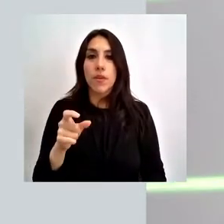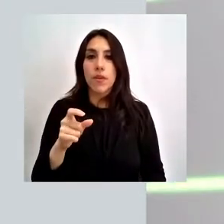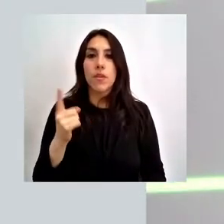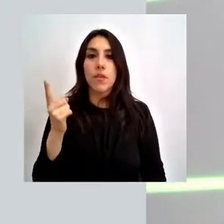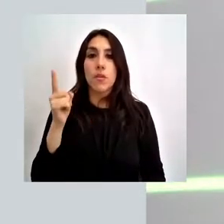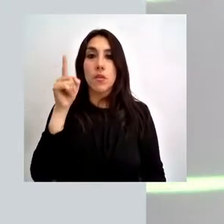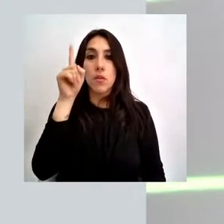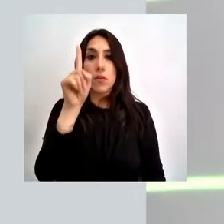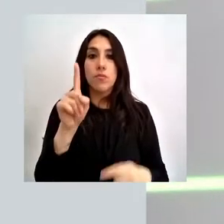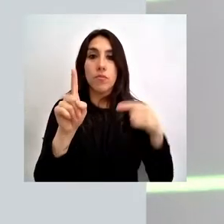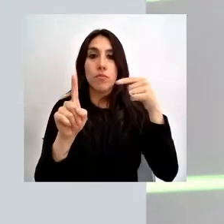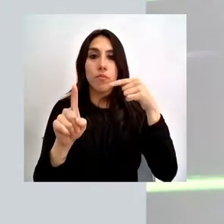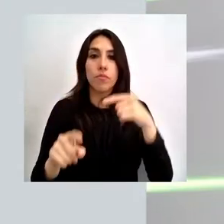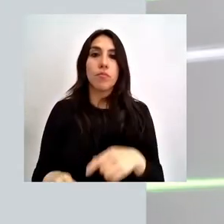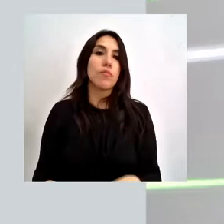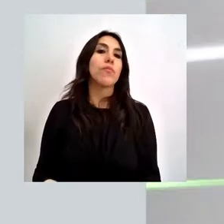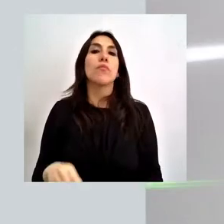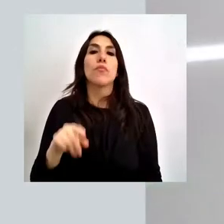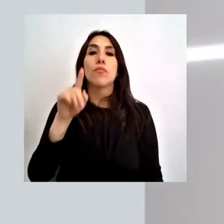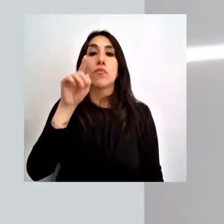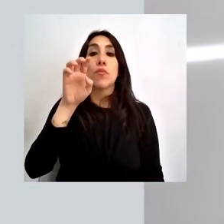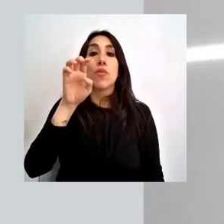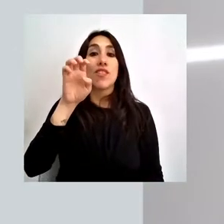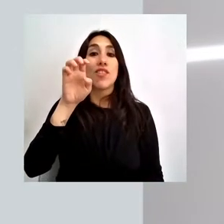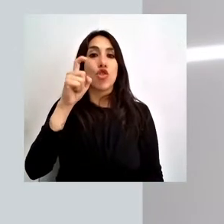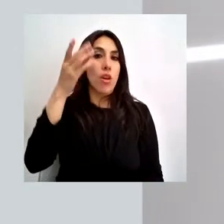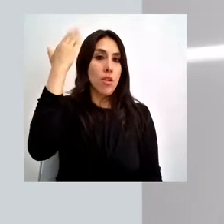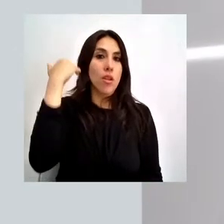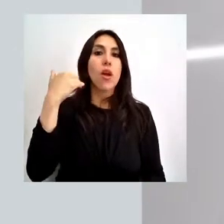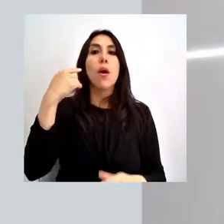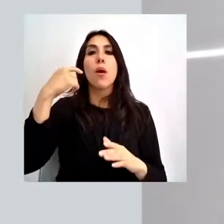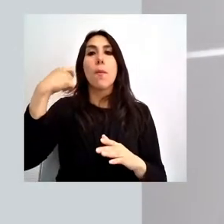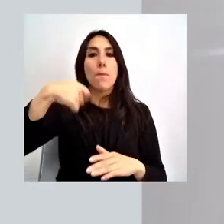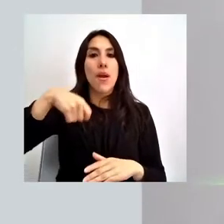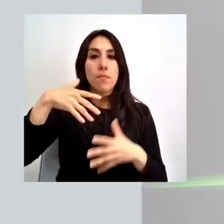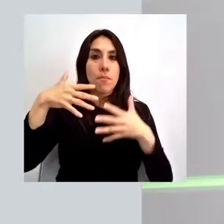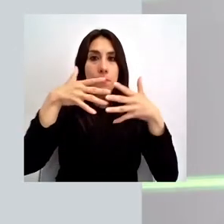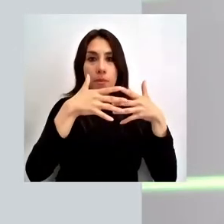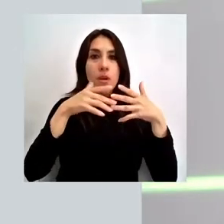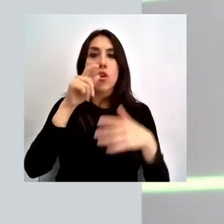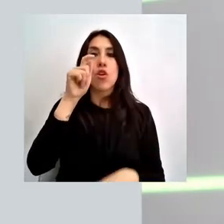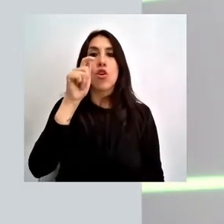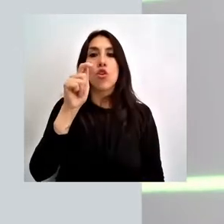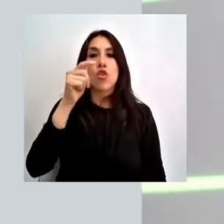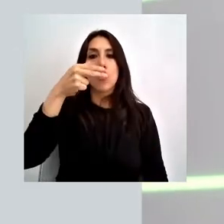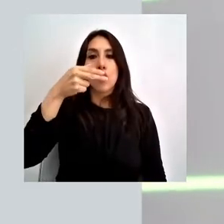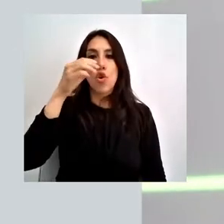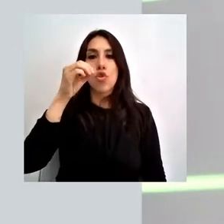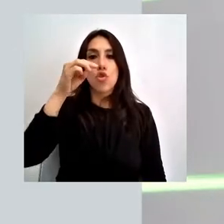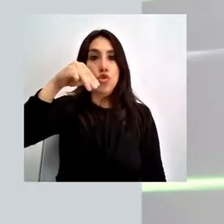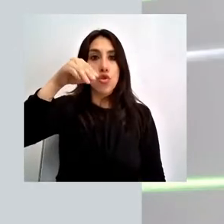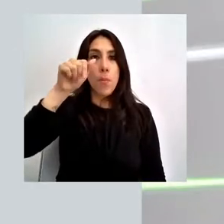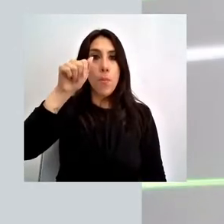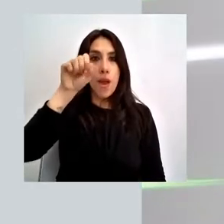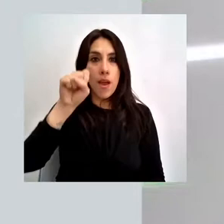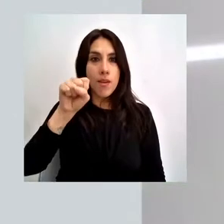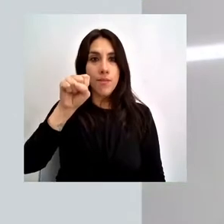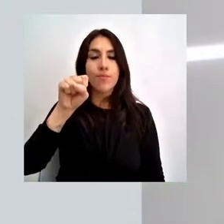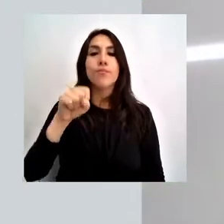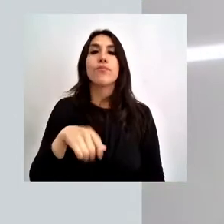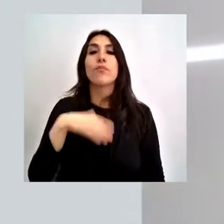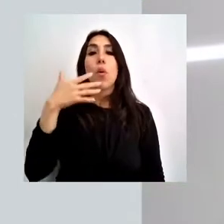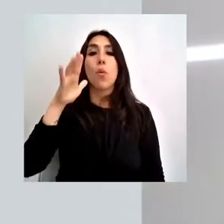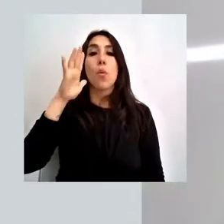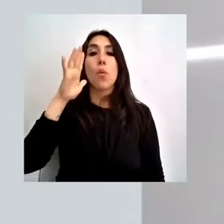ex senador de eeuu thomas harding posteriormente escucharemos y